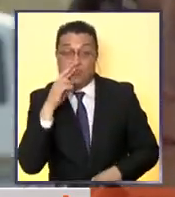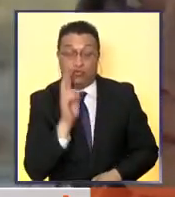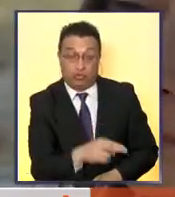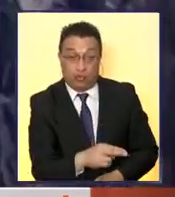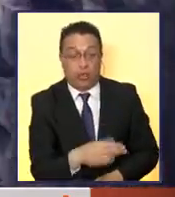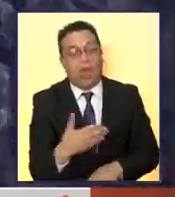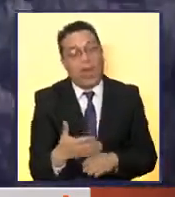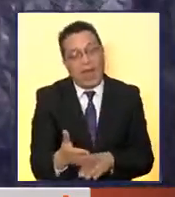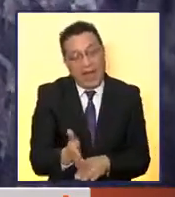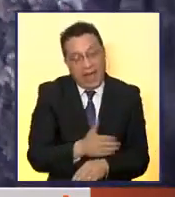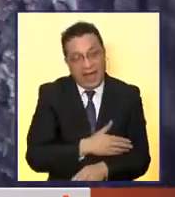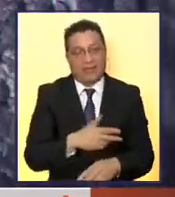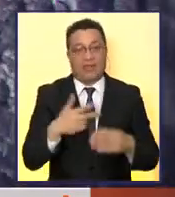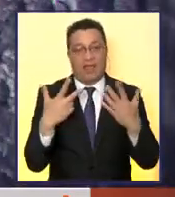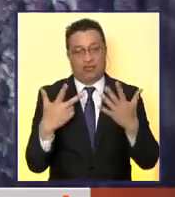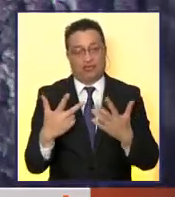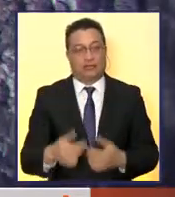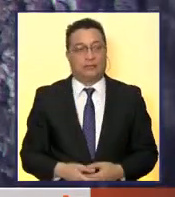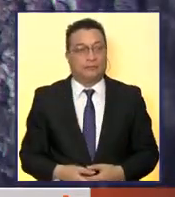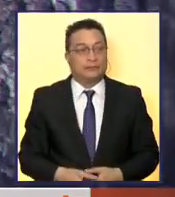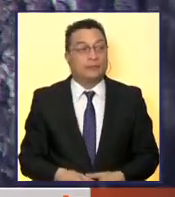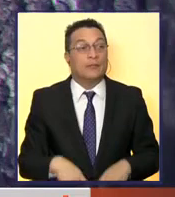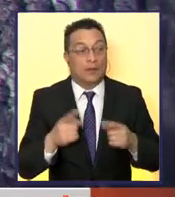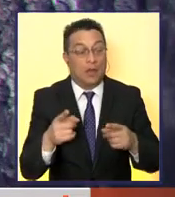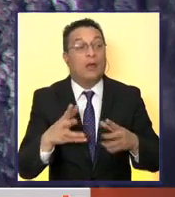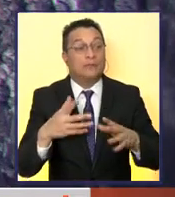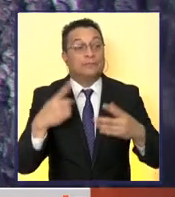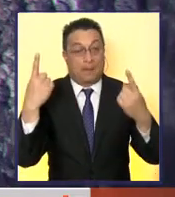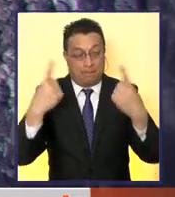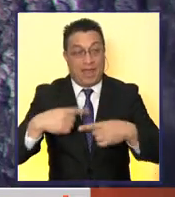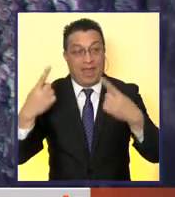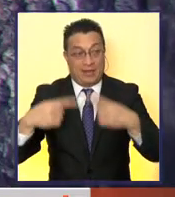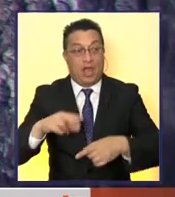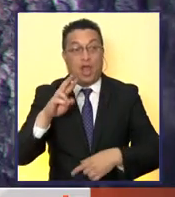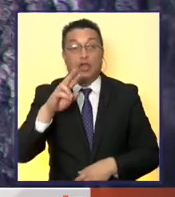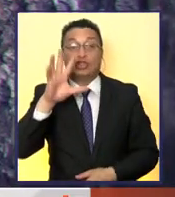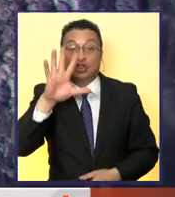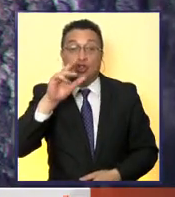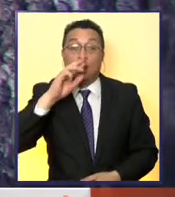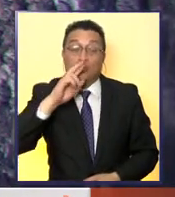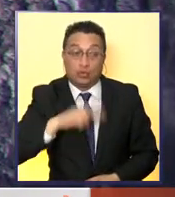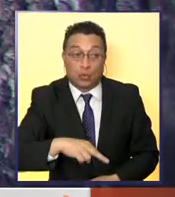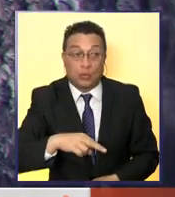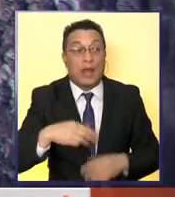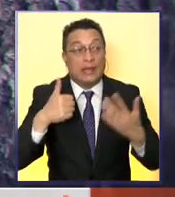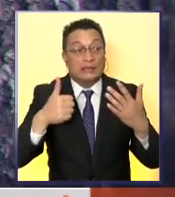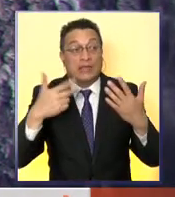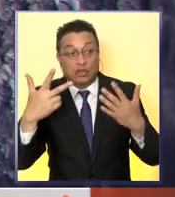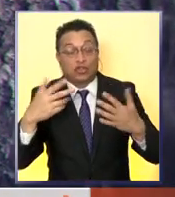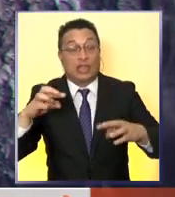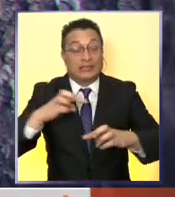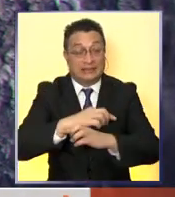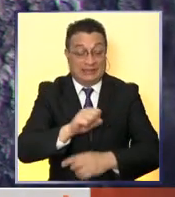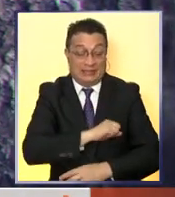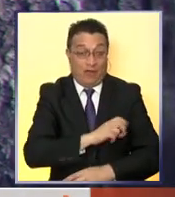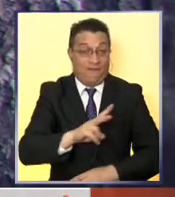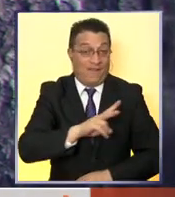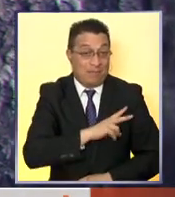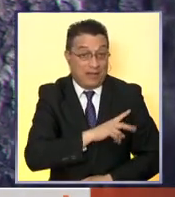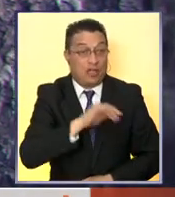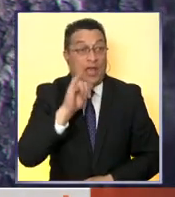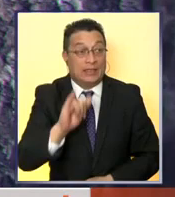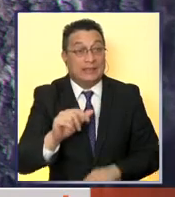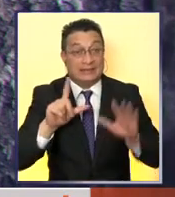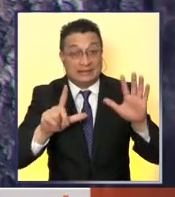salgan antes de eso para combatir la congestión varios peajes de la ruta 5 sur las 68 de santiago valparaíso y las